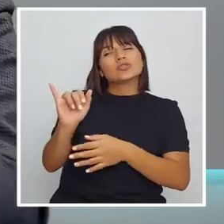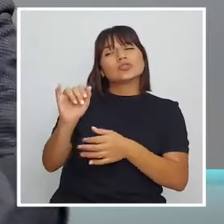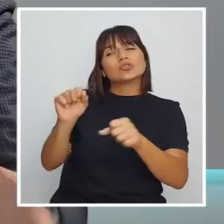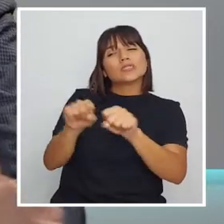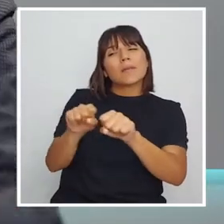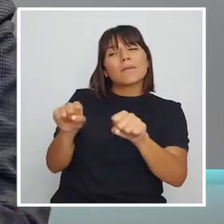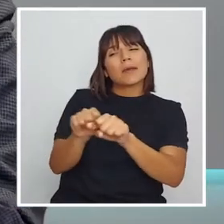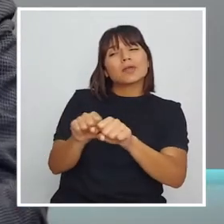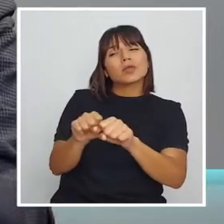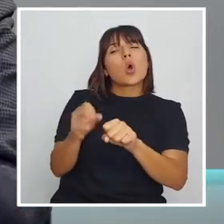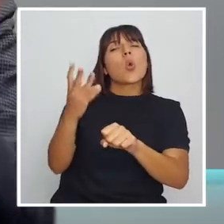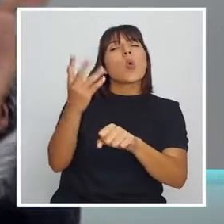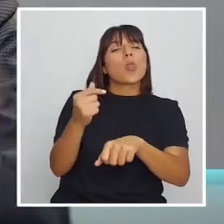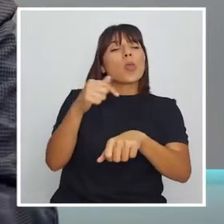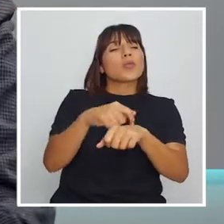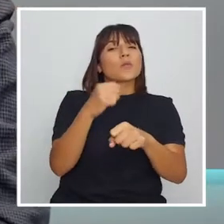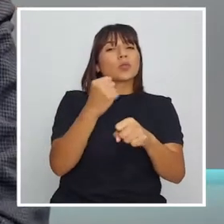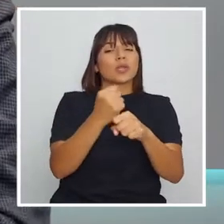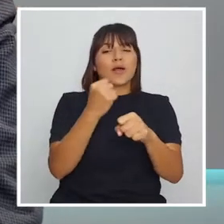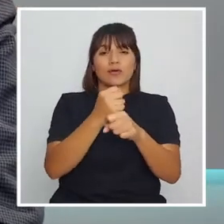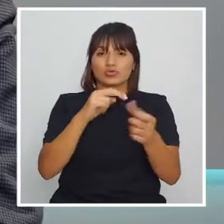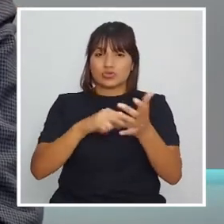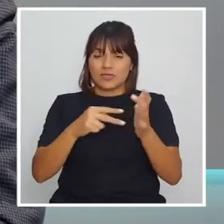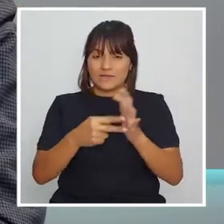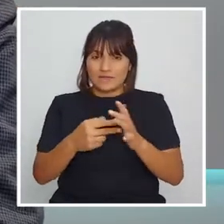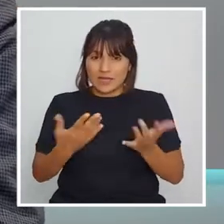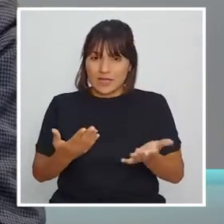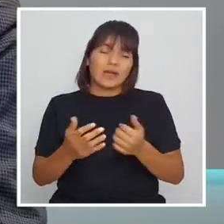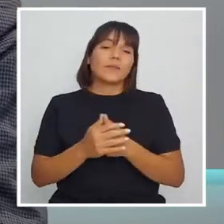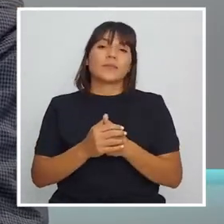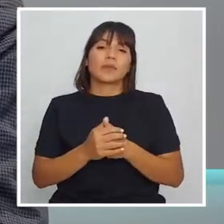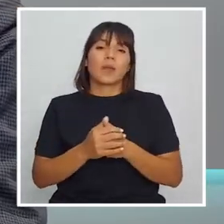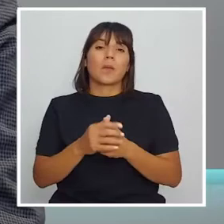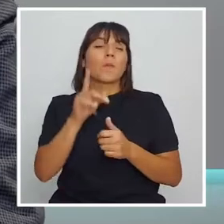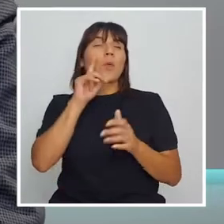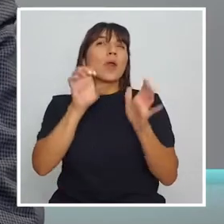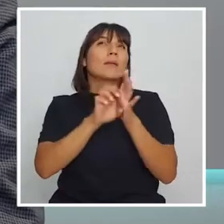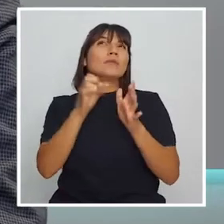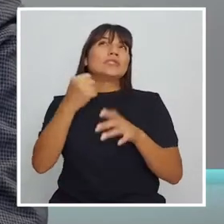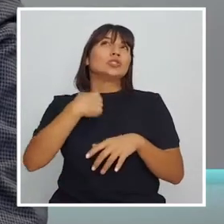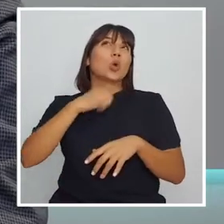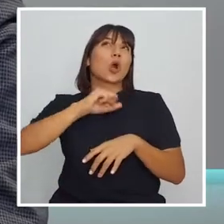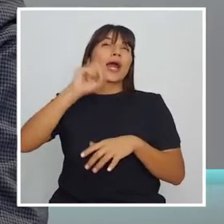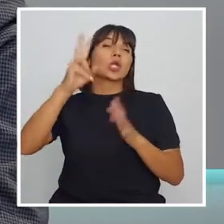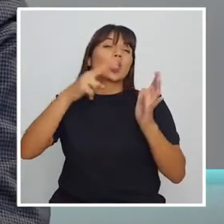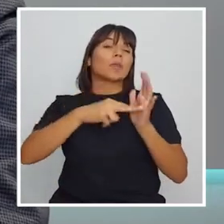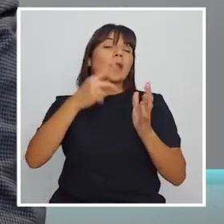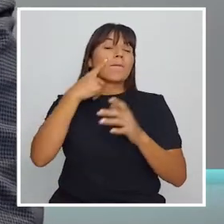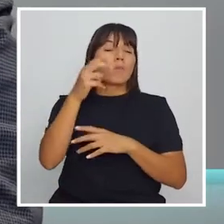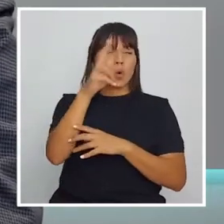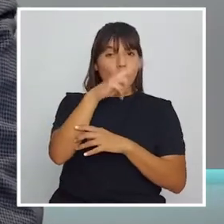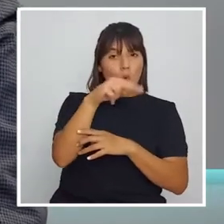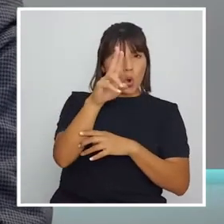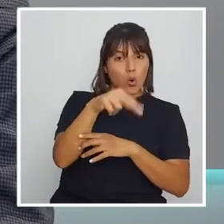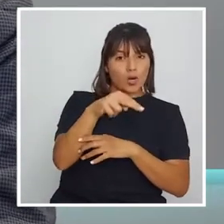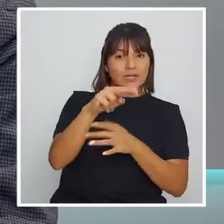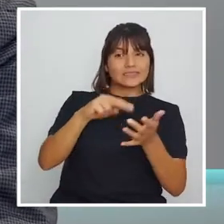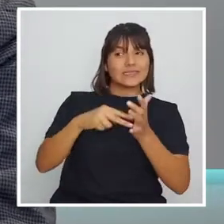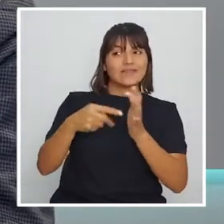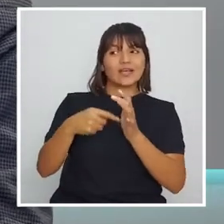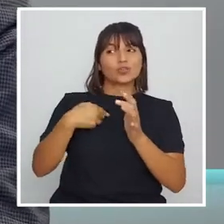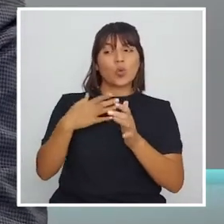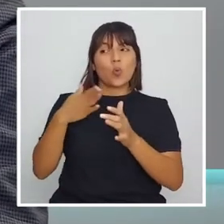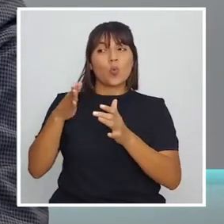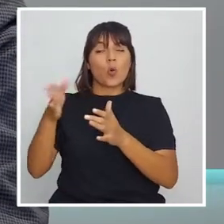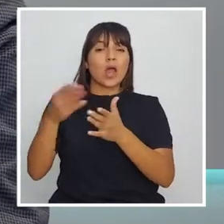si yo tomo mi salario y yo gano 2,000 pesos por hora y voy a comprar unos zapatos, imaginemos un ejercicio muy